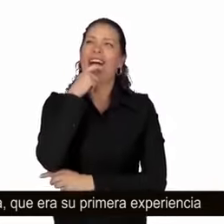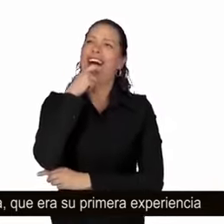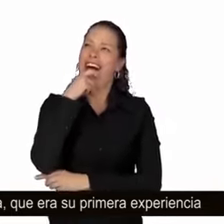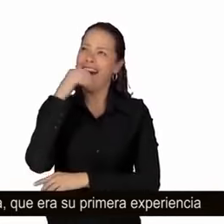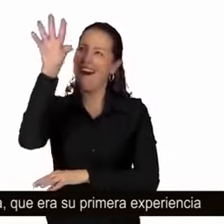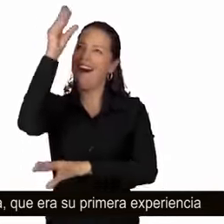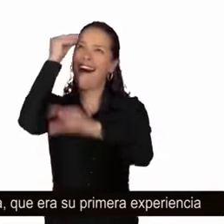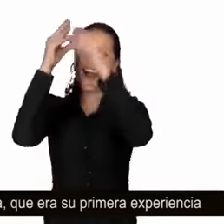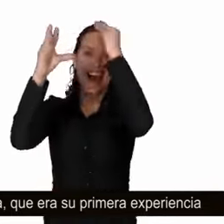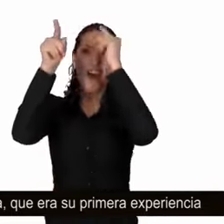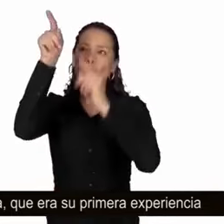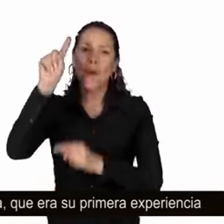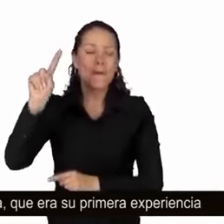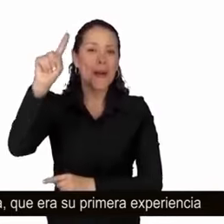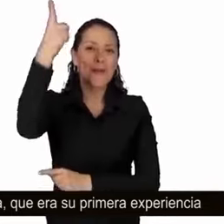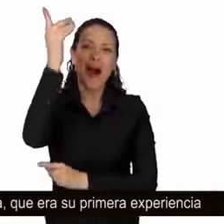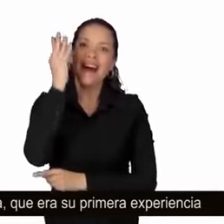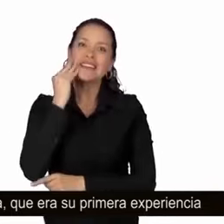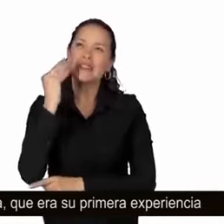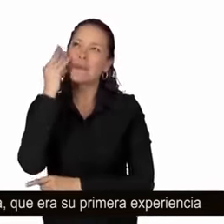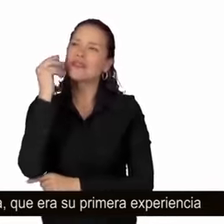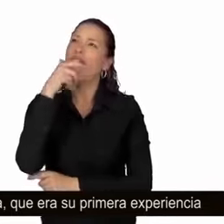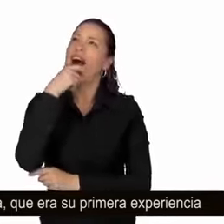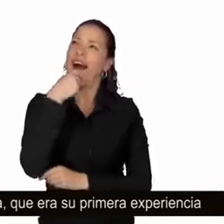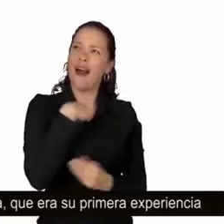Patricia, que era su primera experiencia,